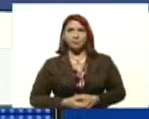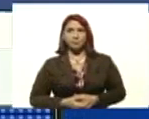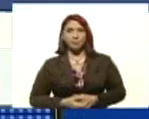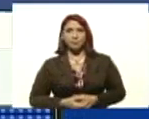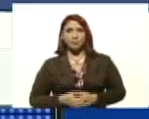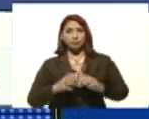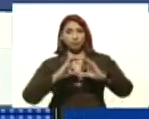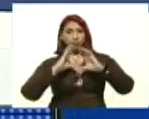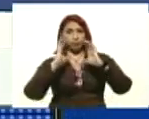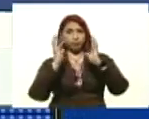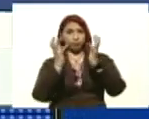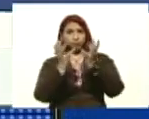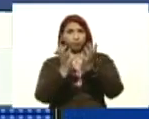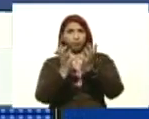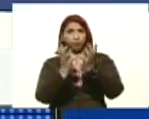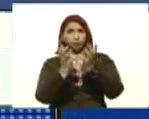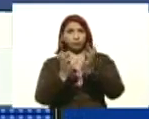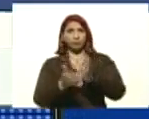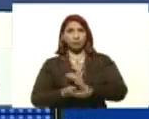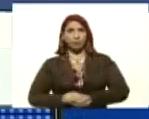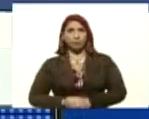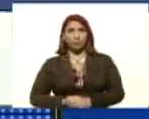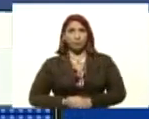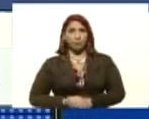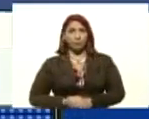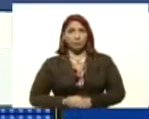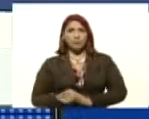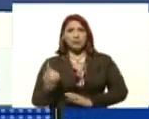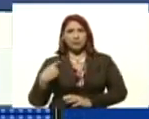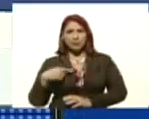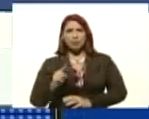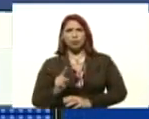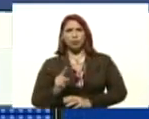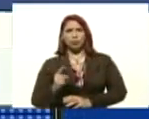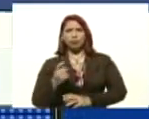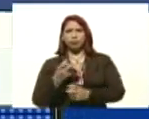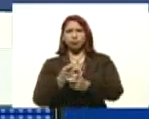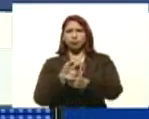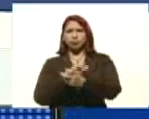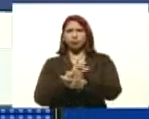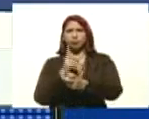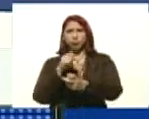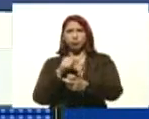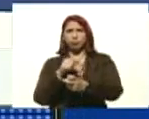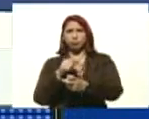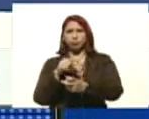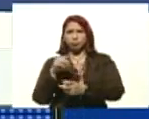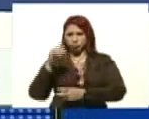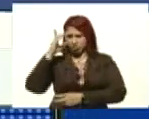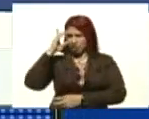del mundo. Por ahí tengo un tomógrafo, ¿no? Delce.